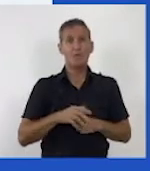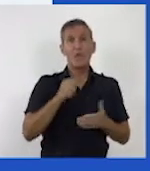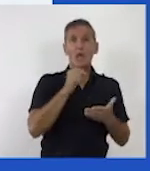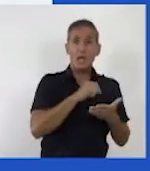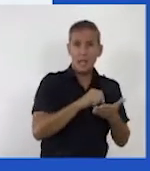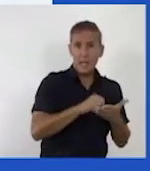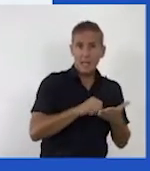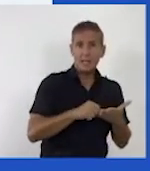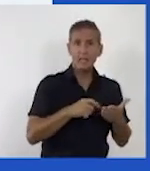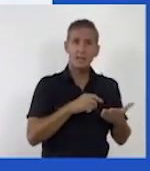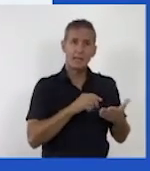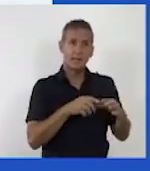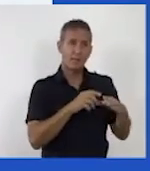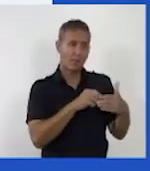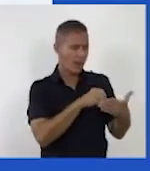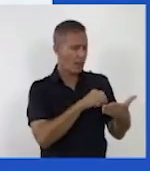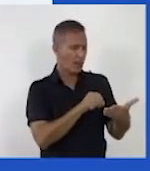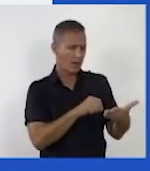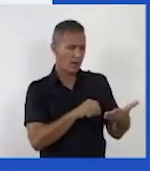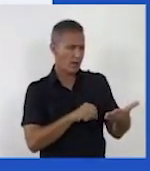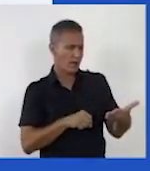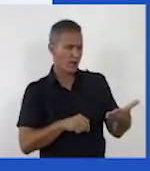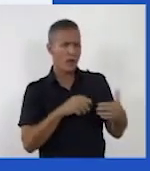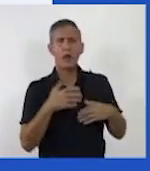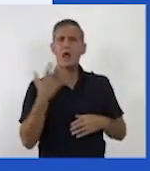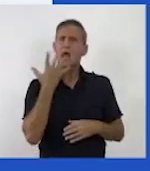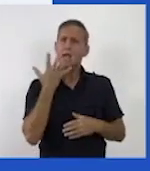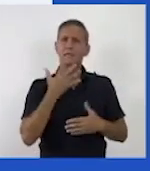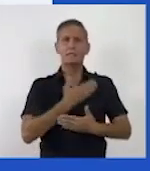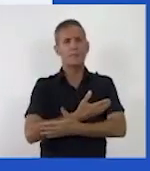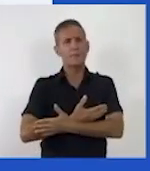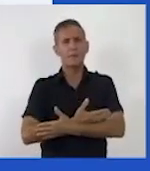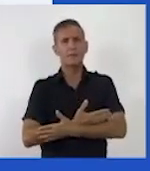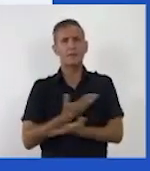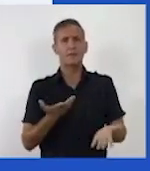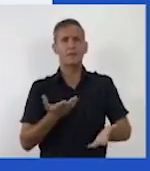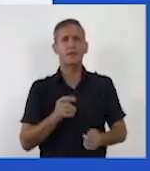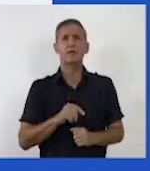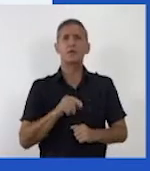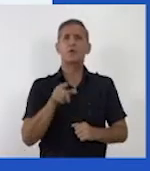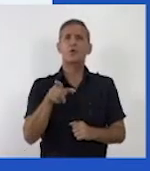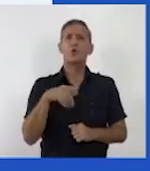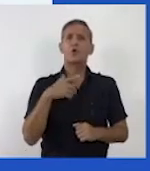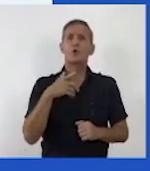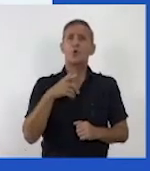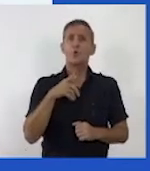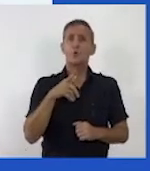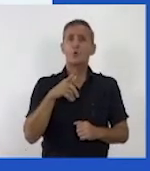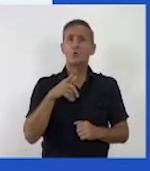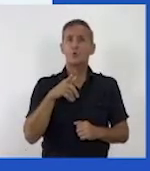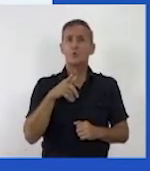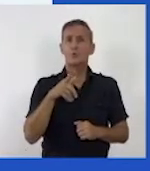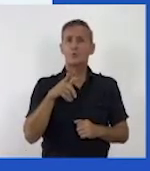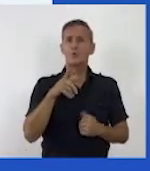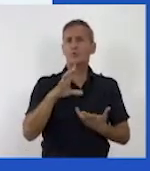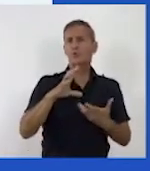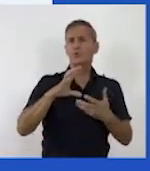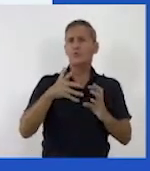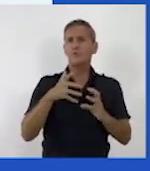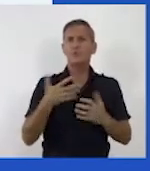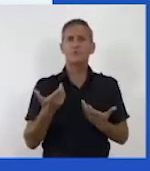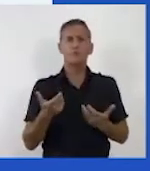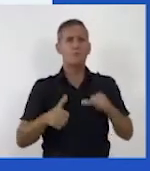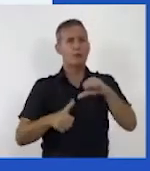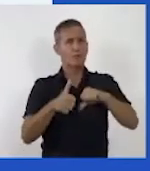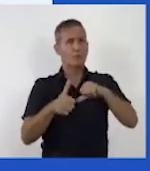escribir una carta a bebé donde ustedes le expresen qué opinión tienen sobre su manera de actuar